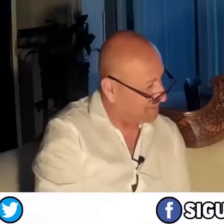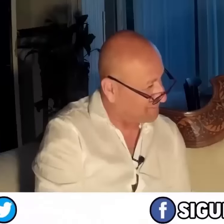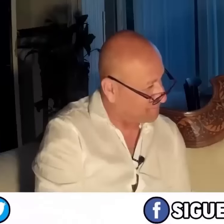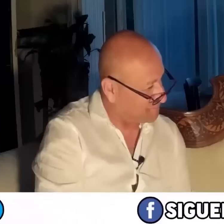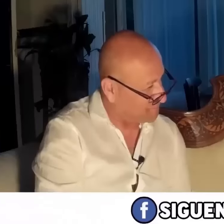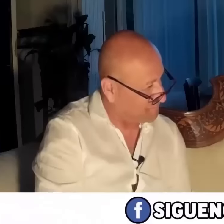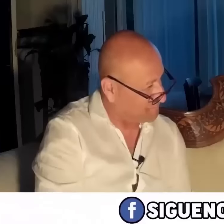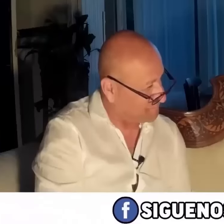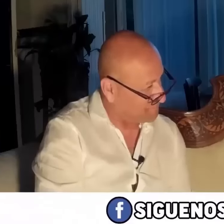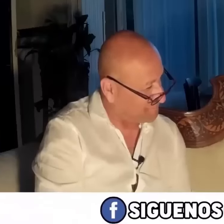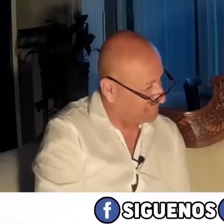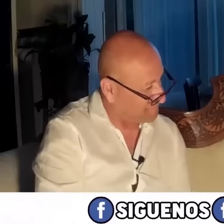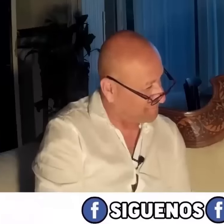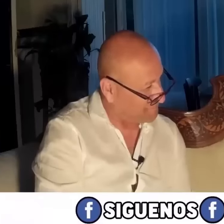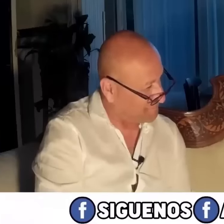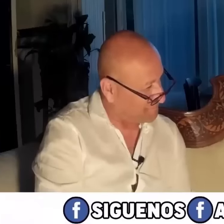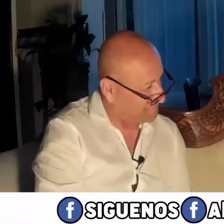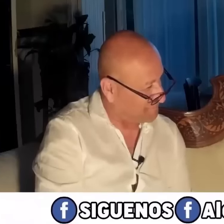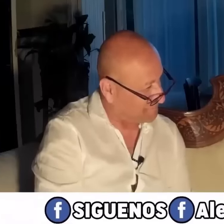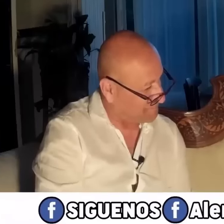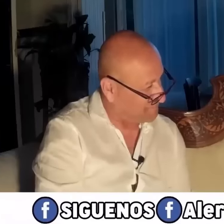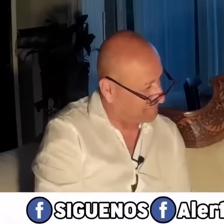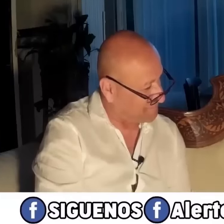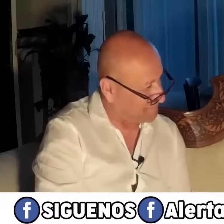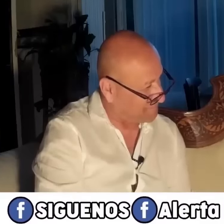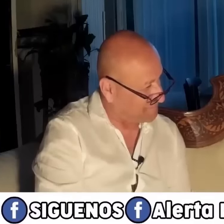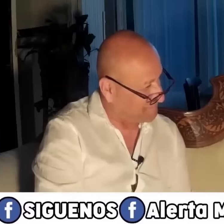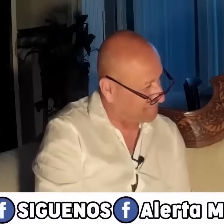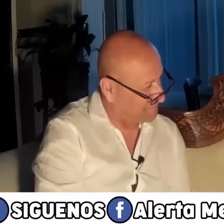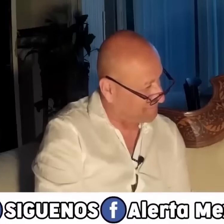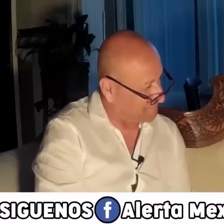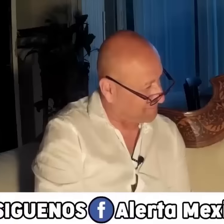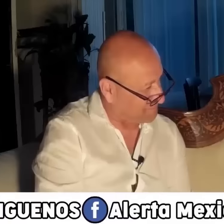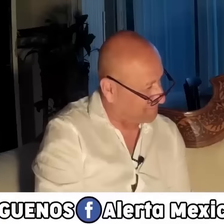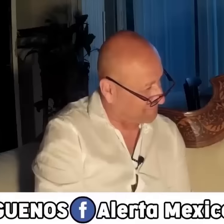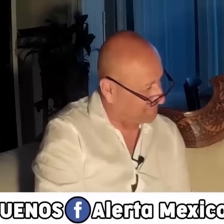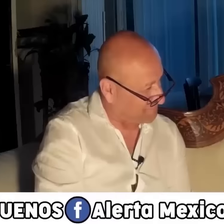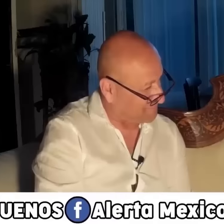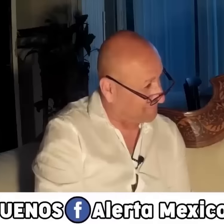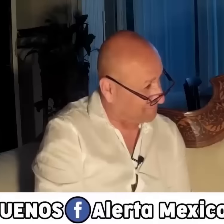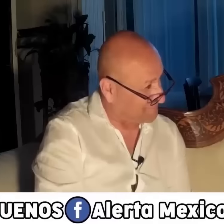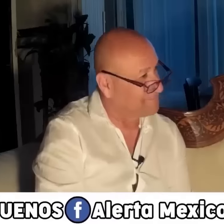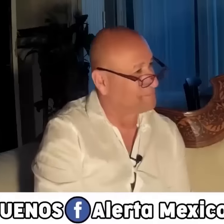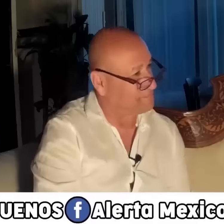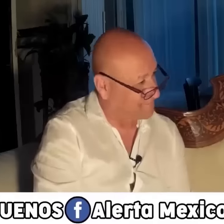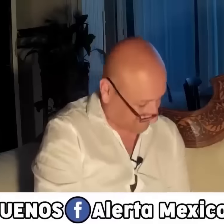es un poder autónomo. Yo soy de la idea que los jueces mismos tienen que hacer su propio tribunal, entre